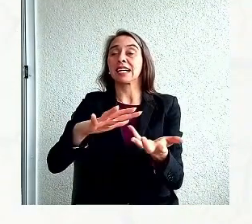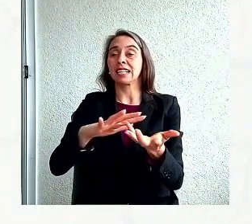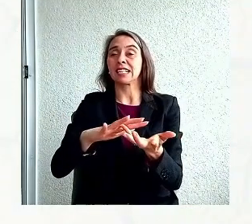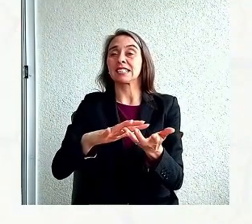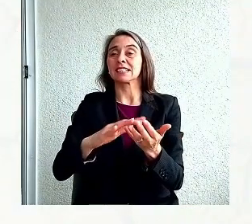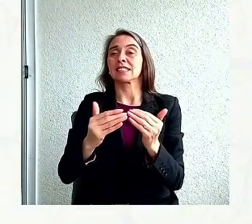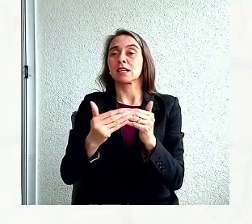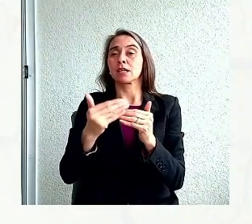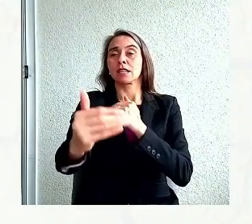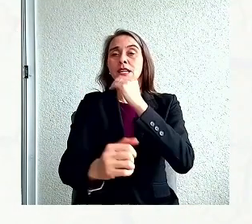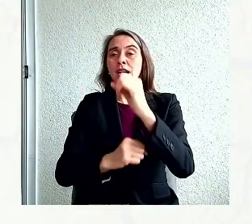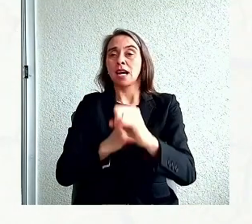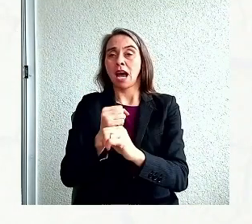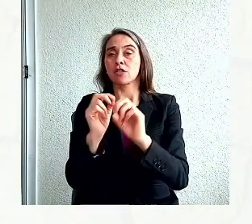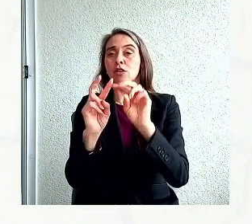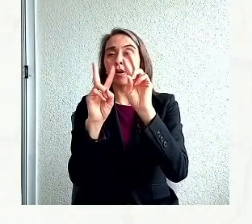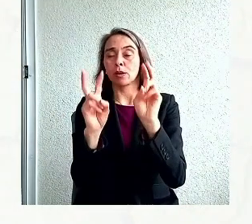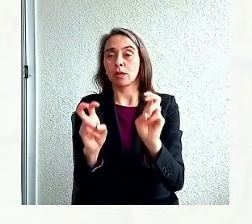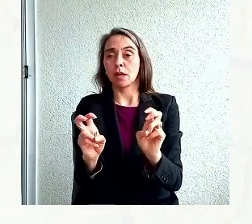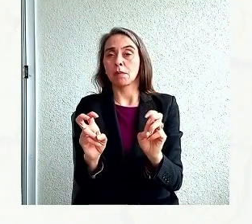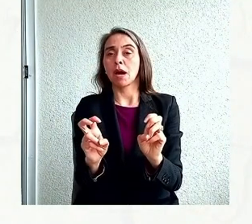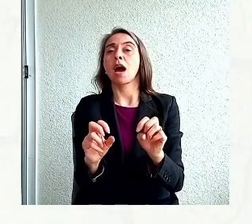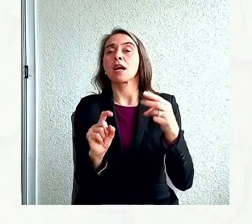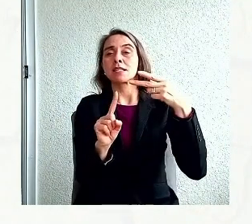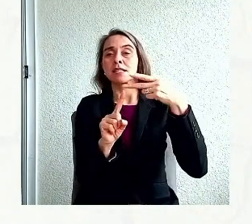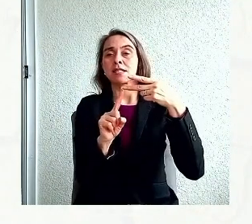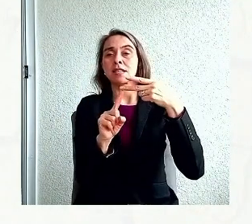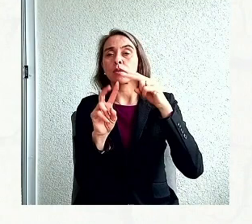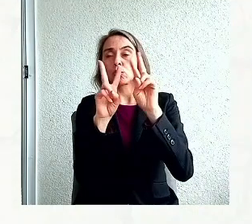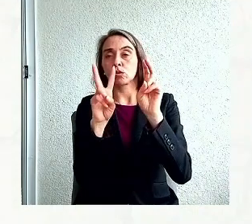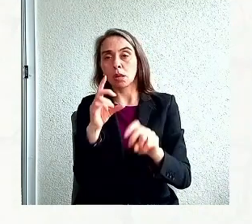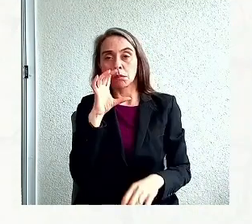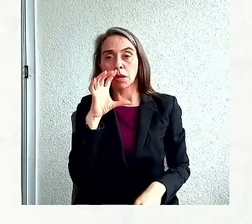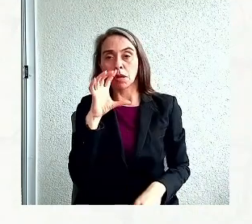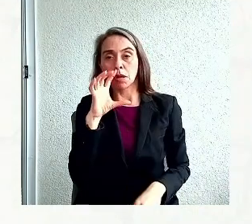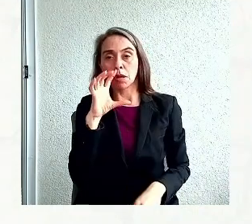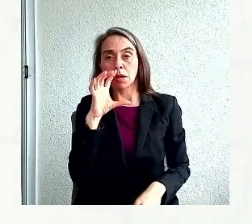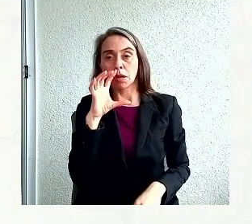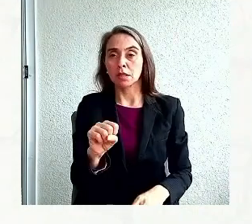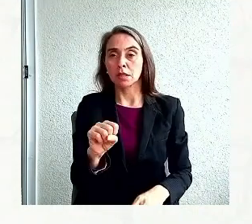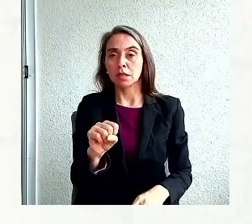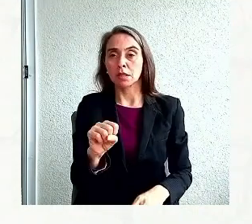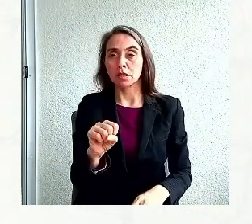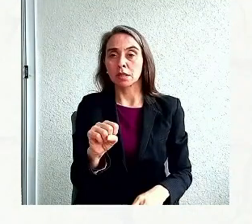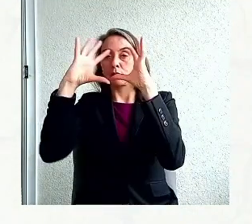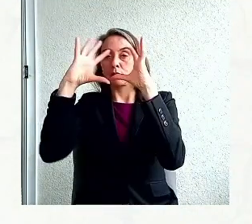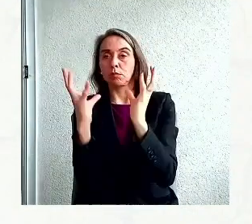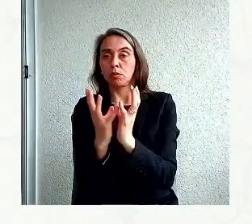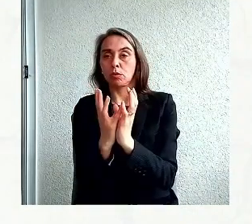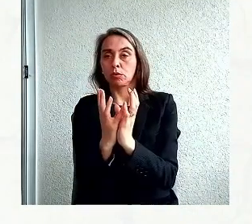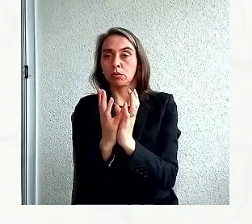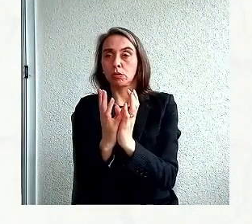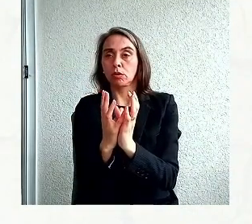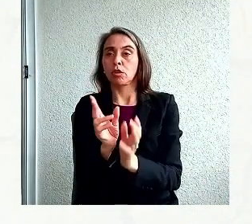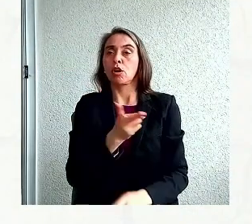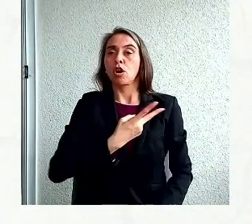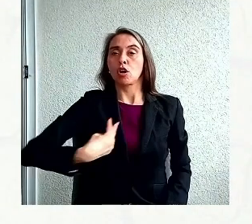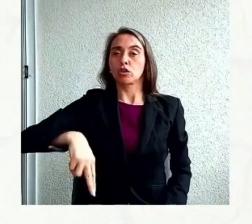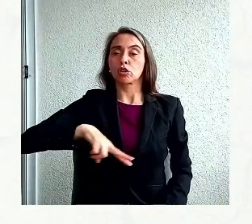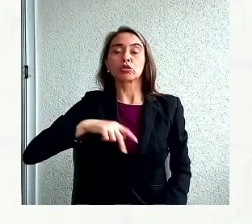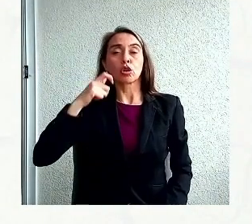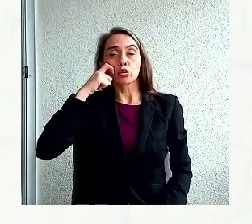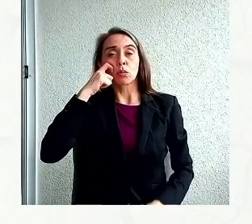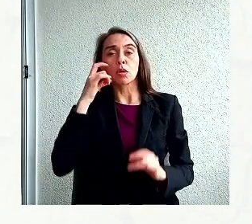identificado a nivel mundial y global, que es que fallemos nosotros como humanidad en esta pelea que tenemos que darle al cambio climático.